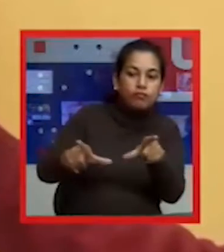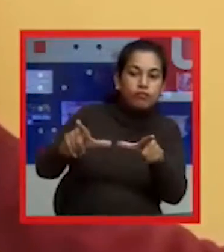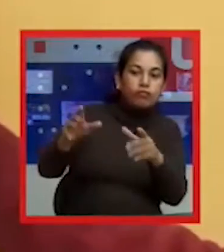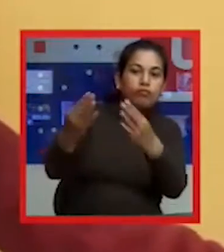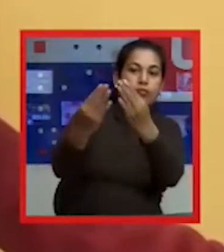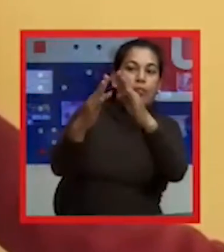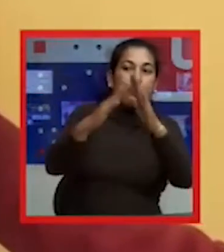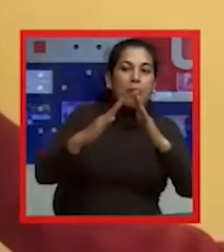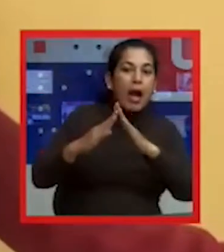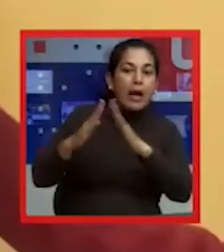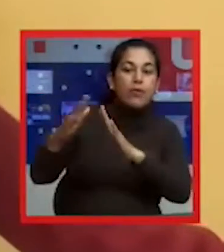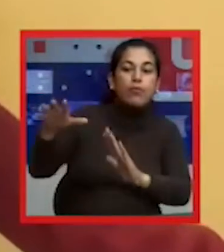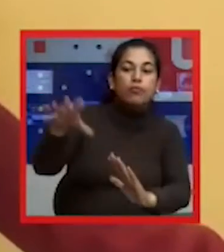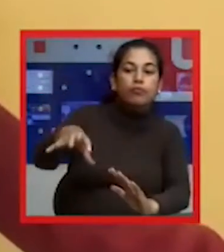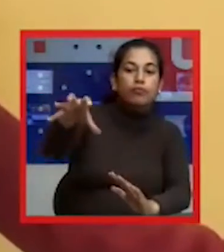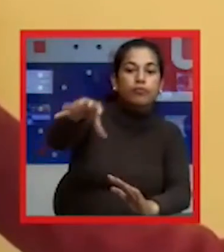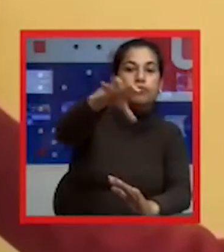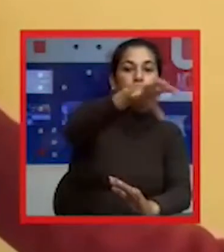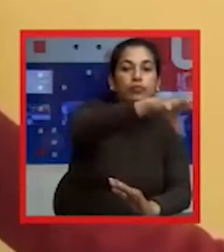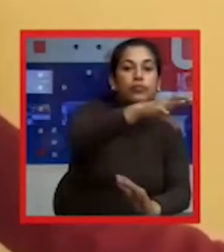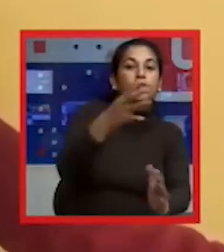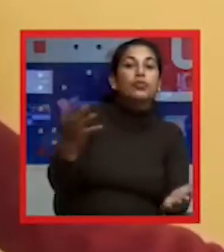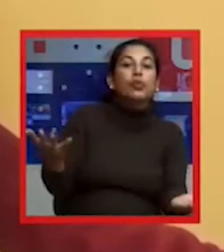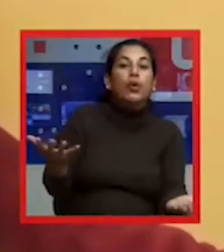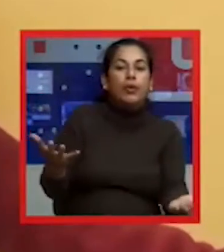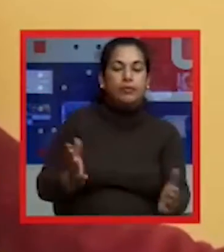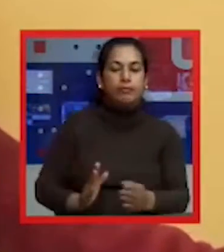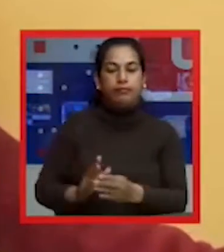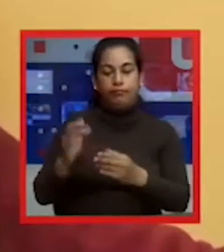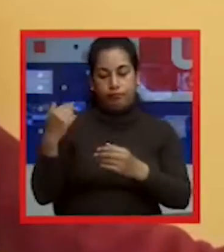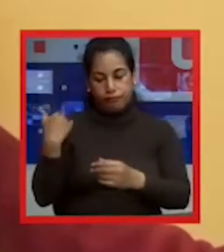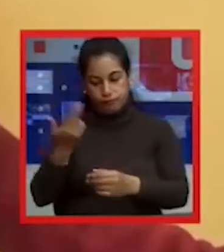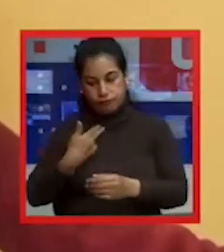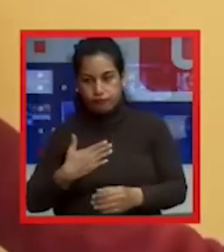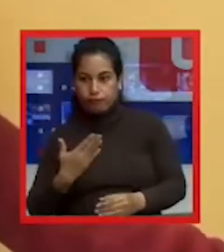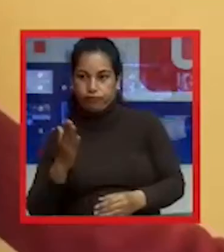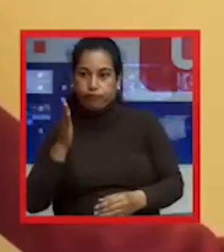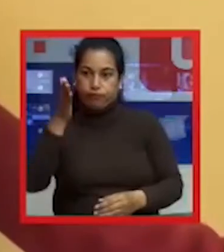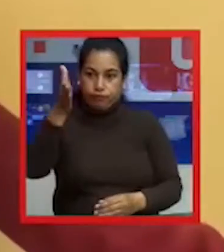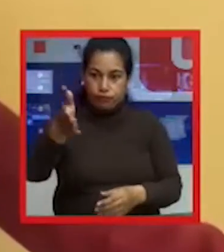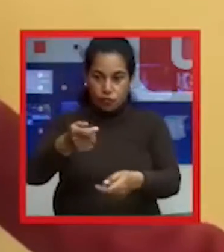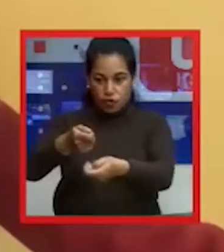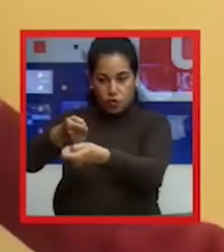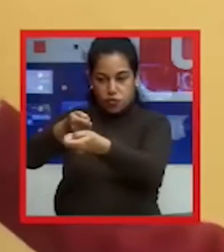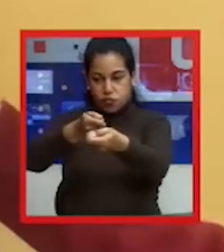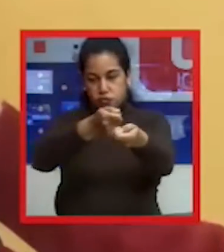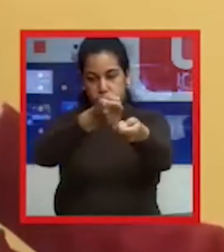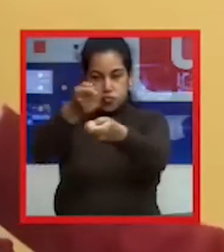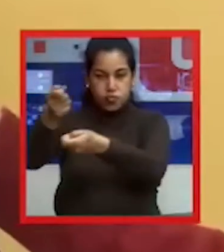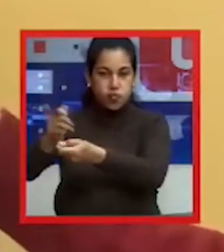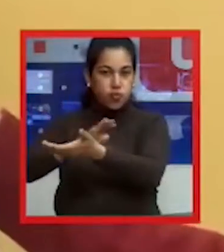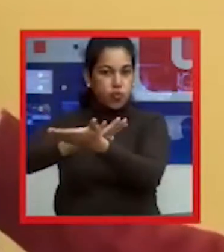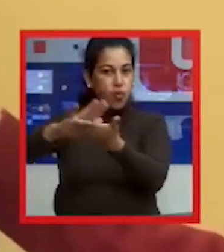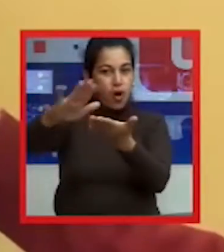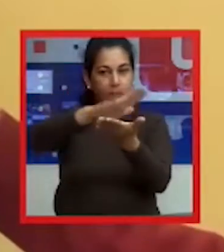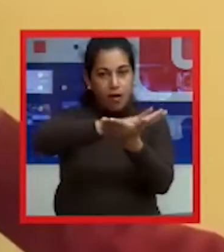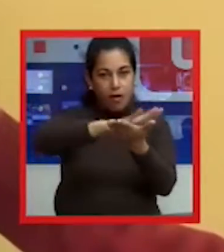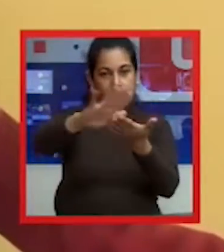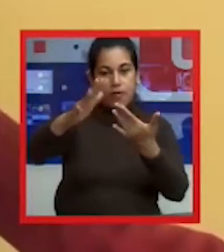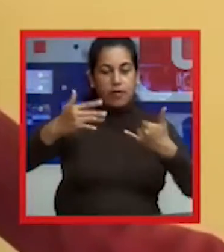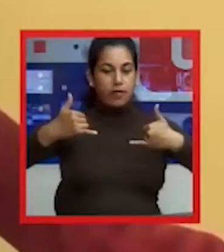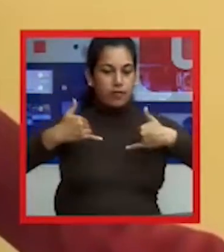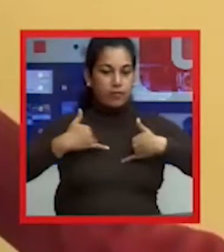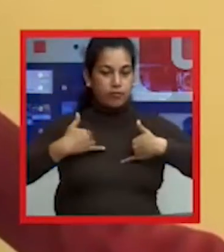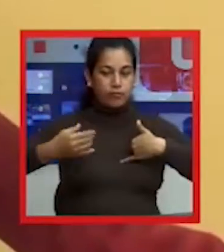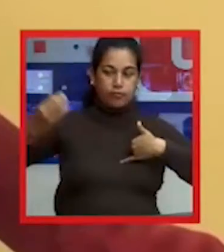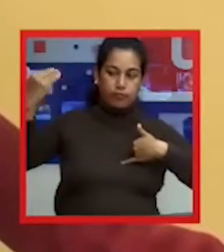barrios, para que la maquinaria de desinfección, tanto la pesada que hace el tema de calles y aceras, como también las mochilas en el caso de que